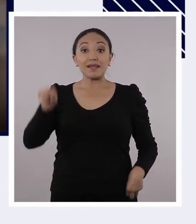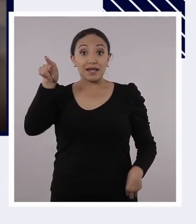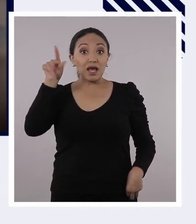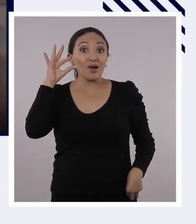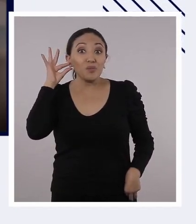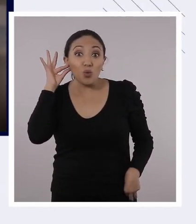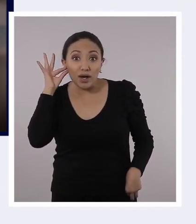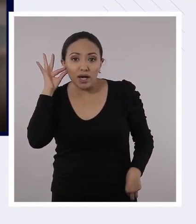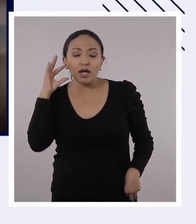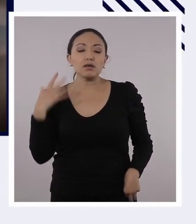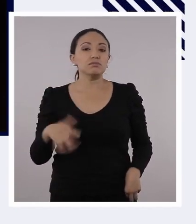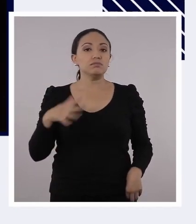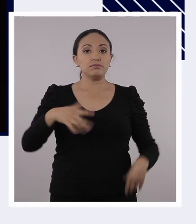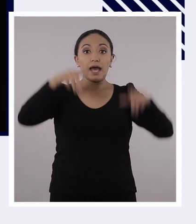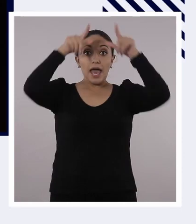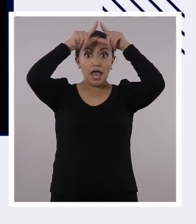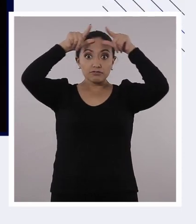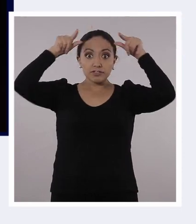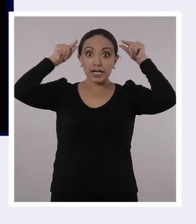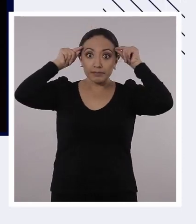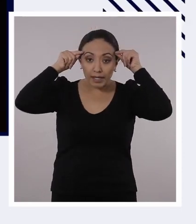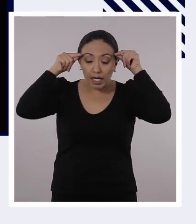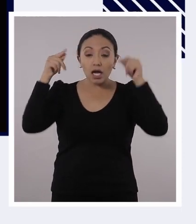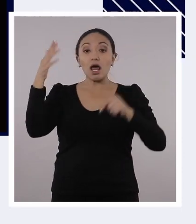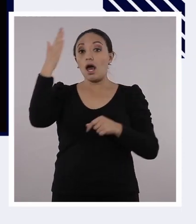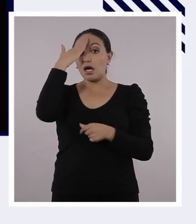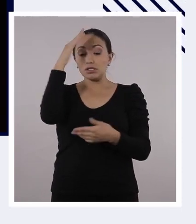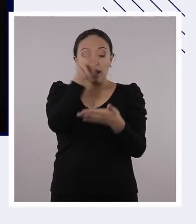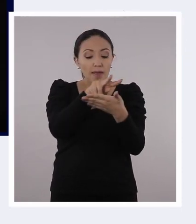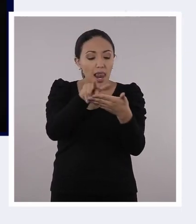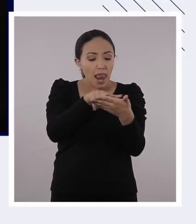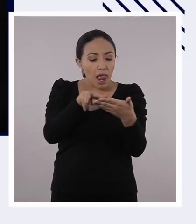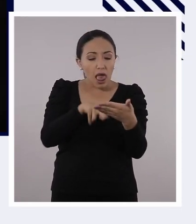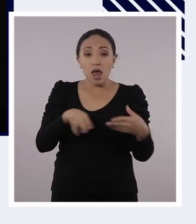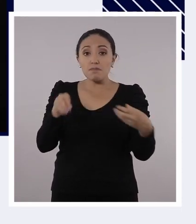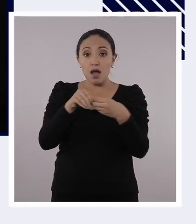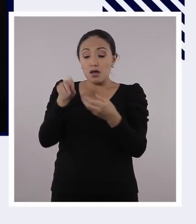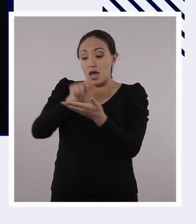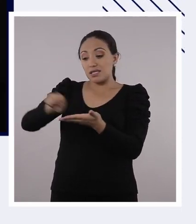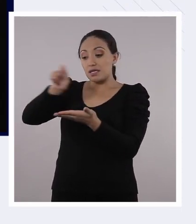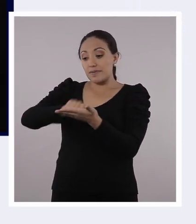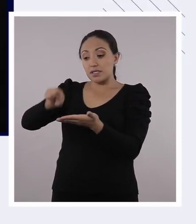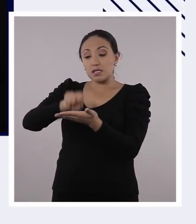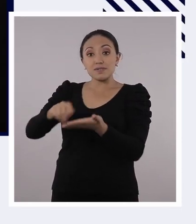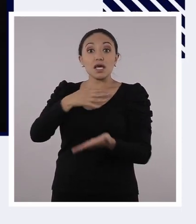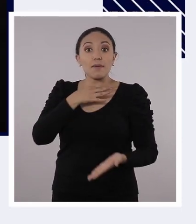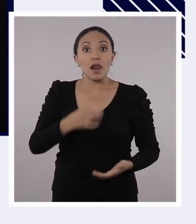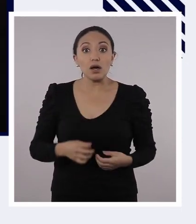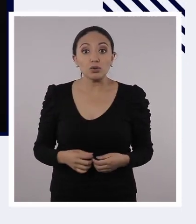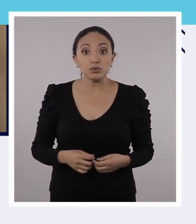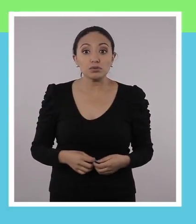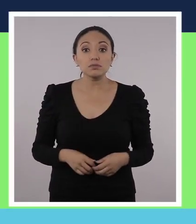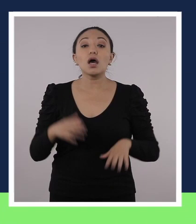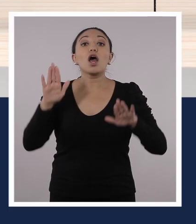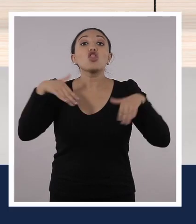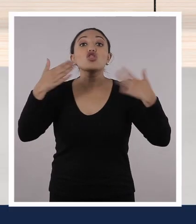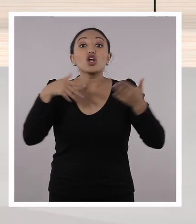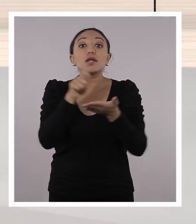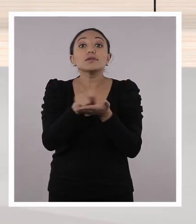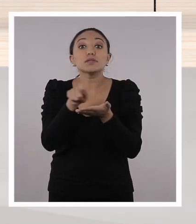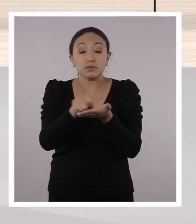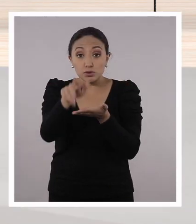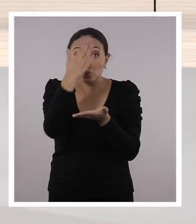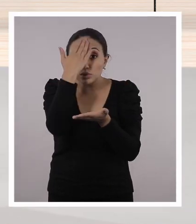Ella fue una gran enfermera y sabía leer muchísimo, le encantaba escribir además. ¿A que no sabe en